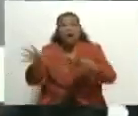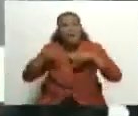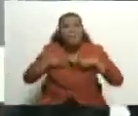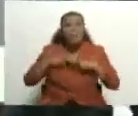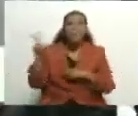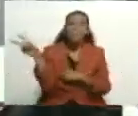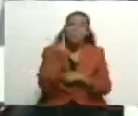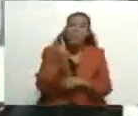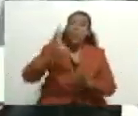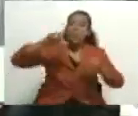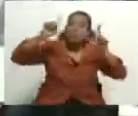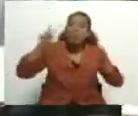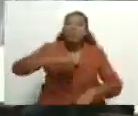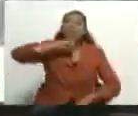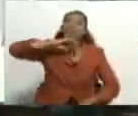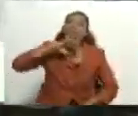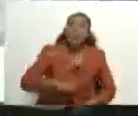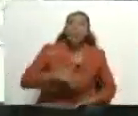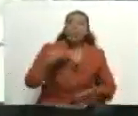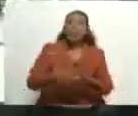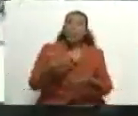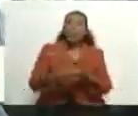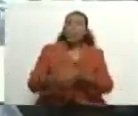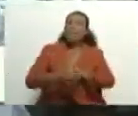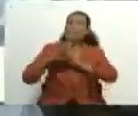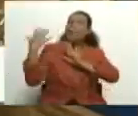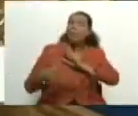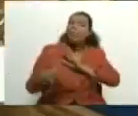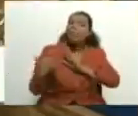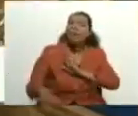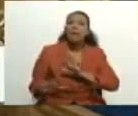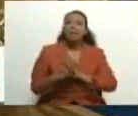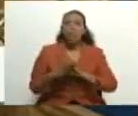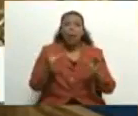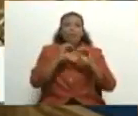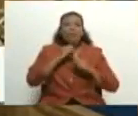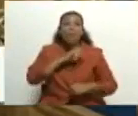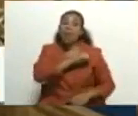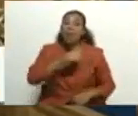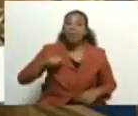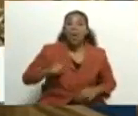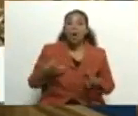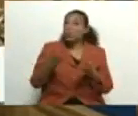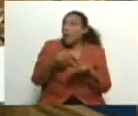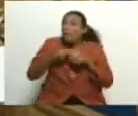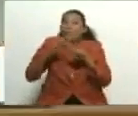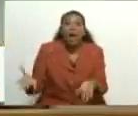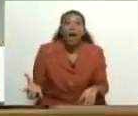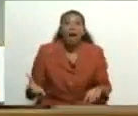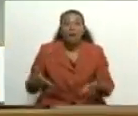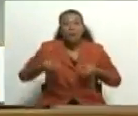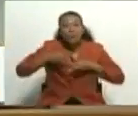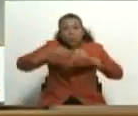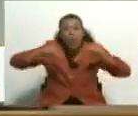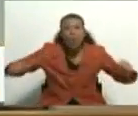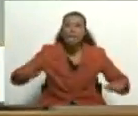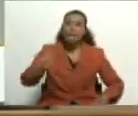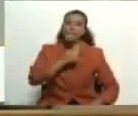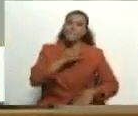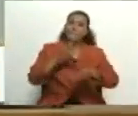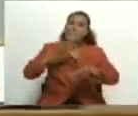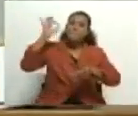ratificación por historia y por derecho como parte indisoluble del sagrado suelo de la